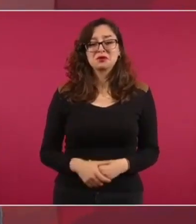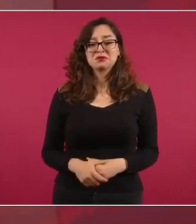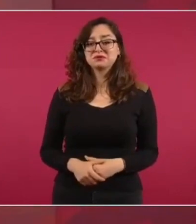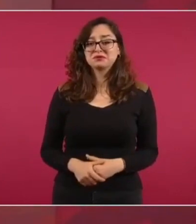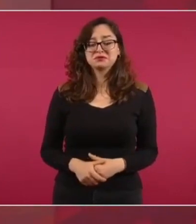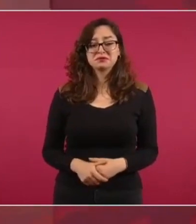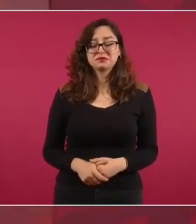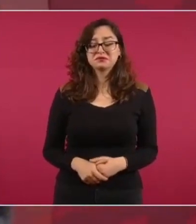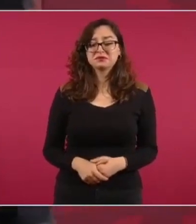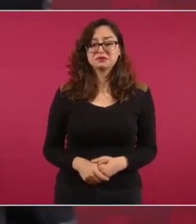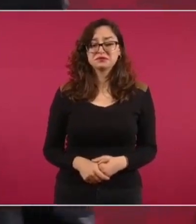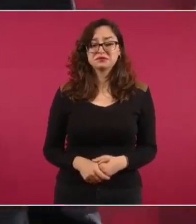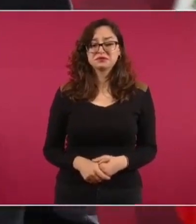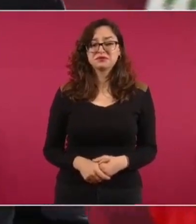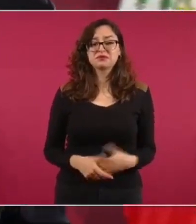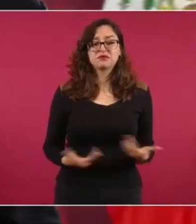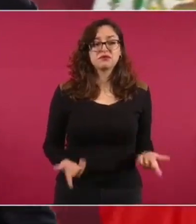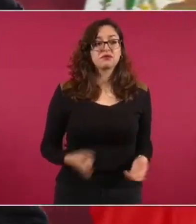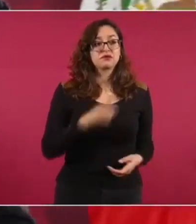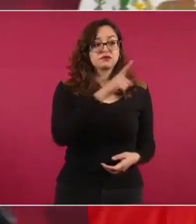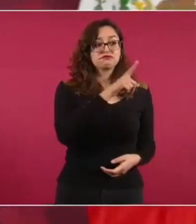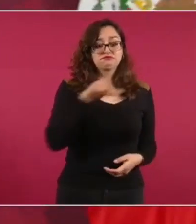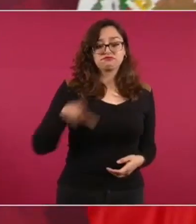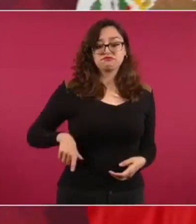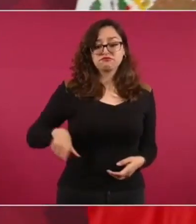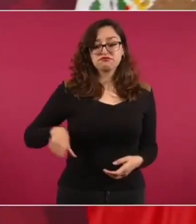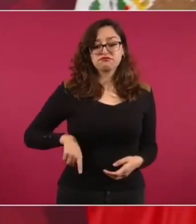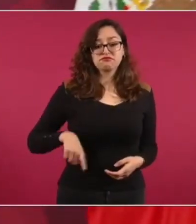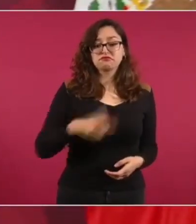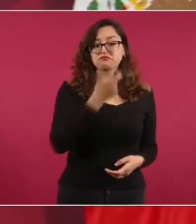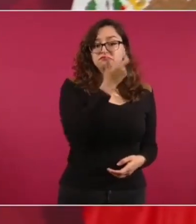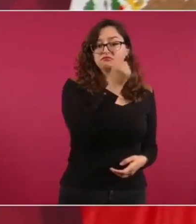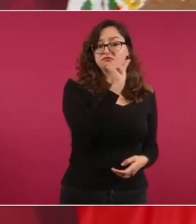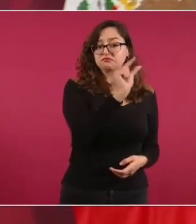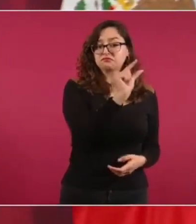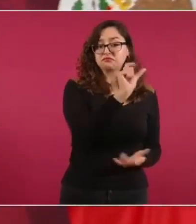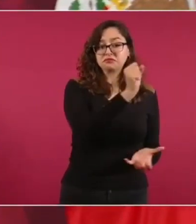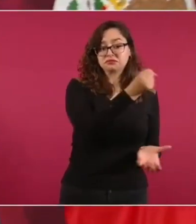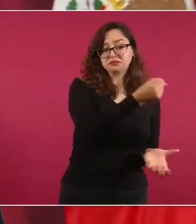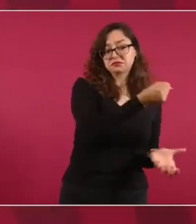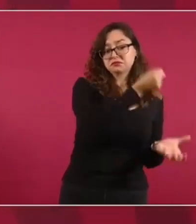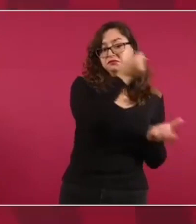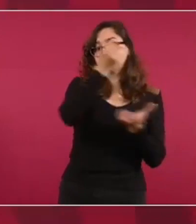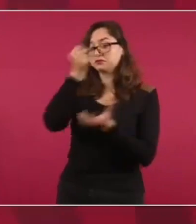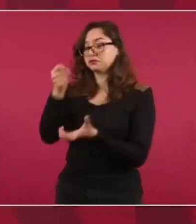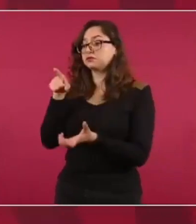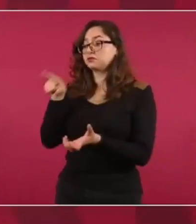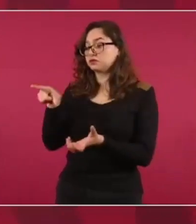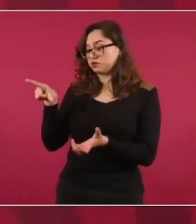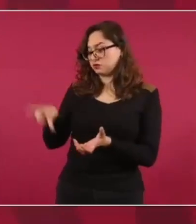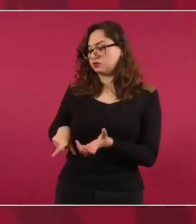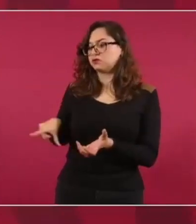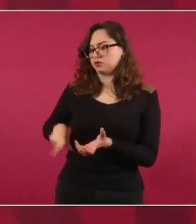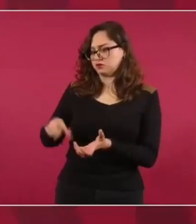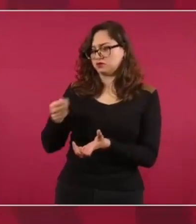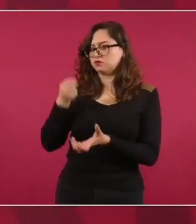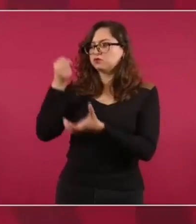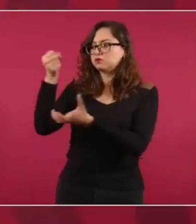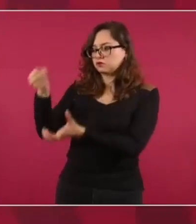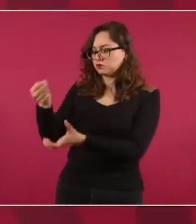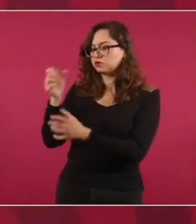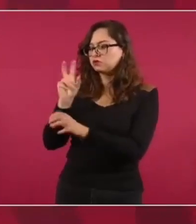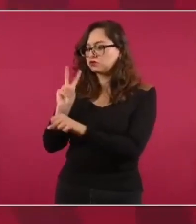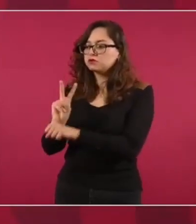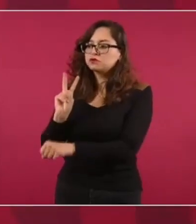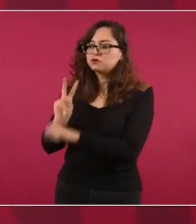en vez de entregarla a los gobiernos y cuidar de que no se roben el dinero, se le